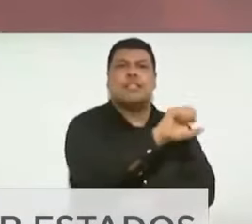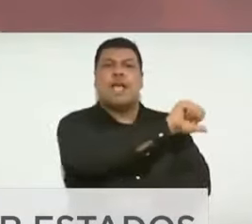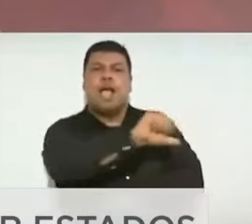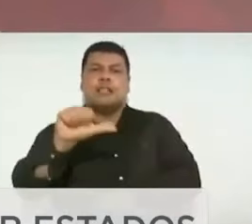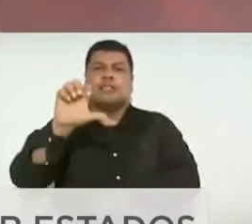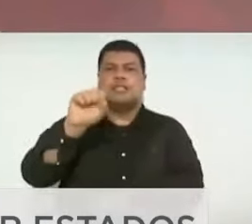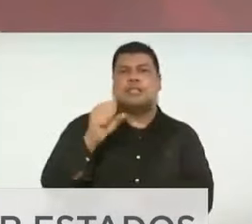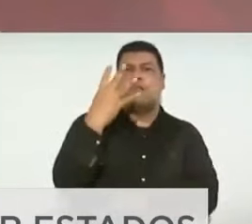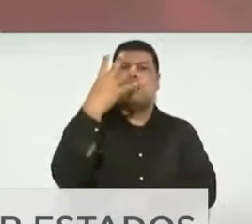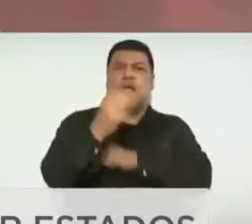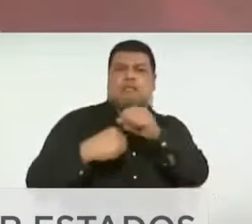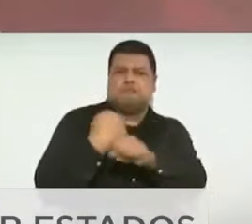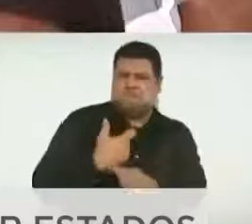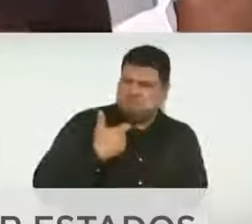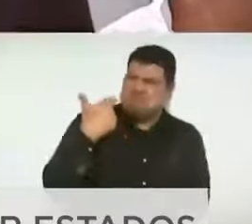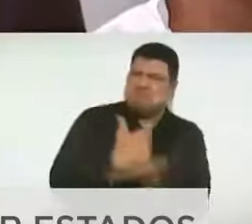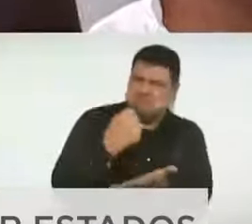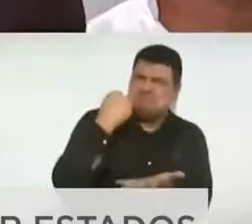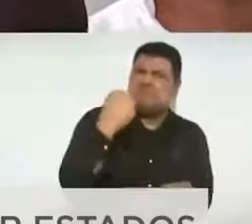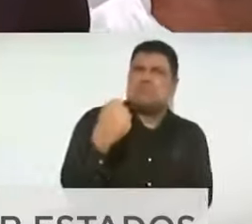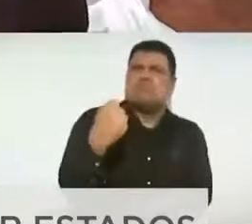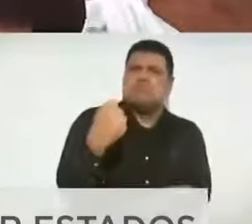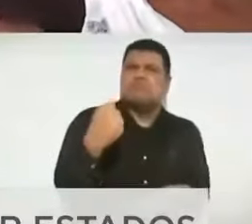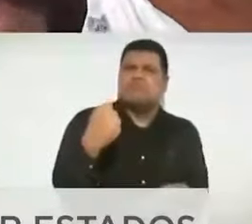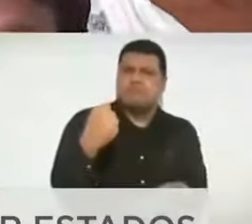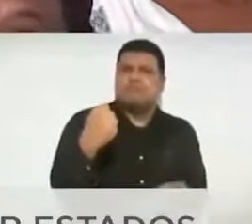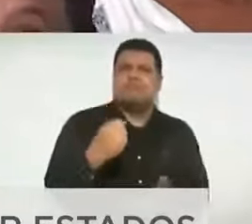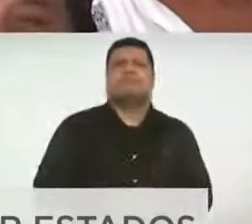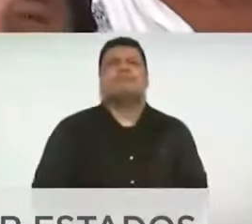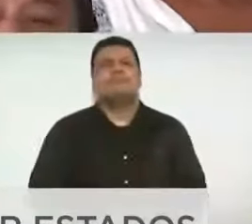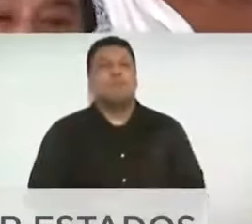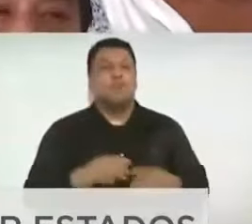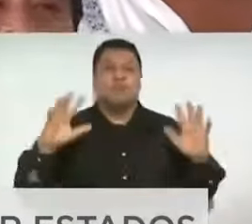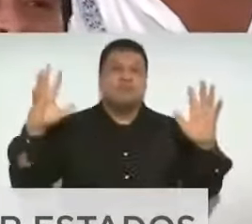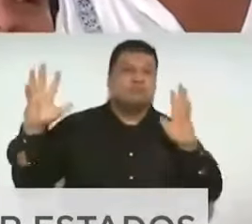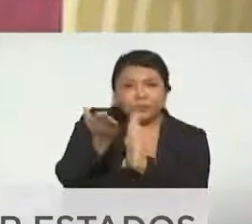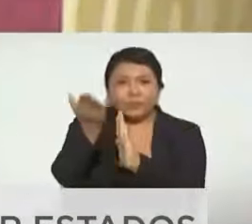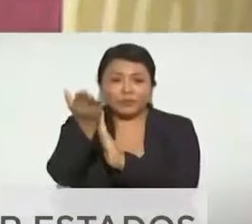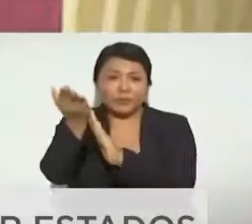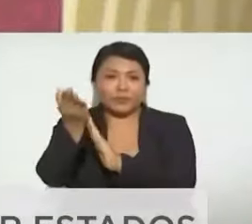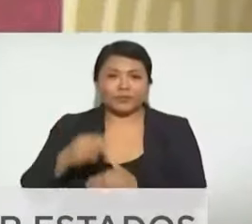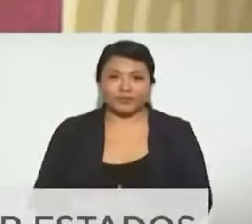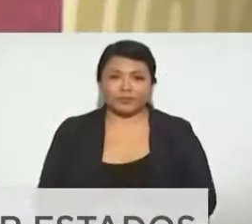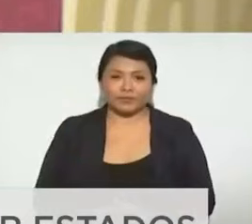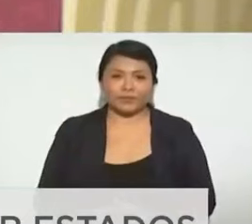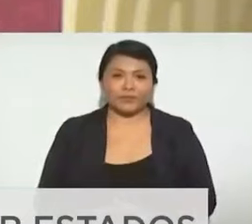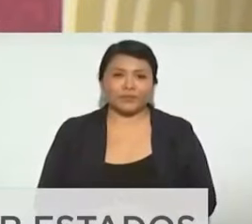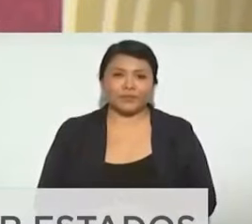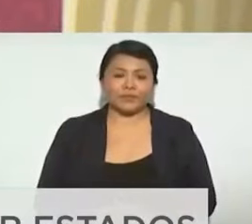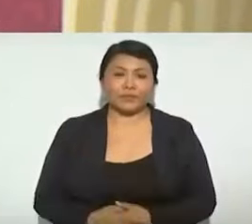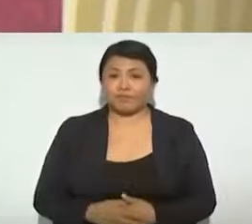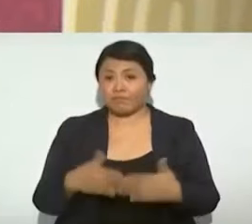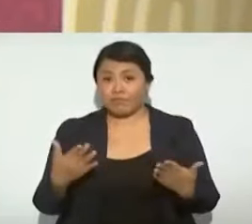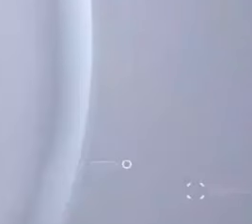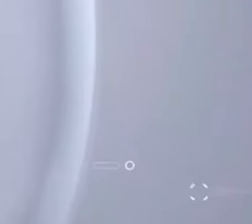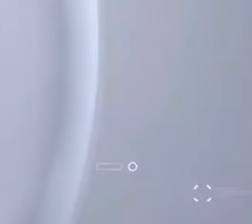obra única en el mundo. Le vamos a tener todos los detalles y con esto comenzamos las noticias de la mañana.